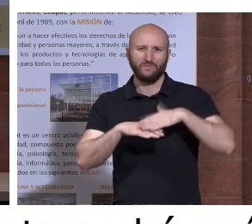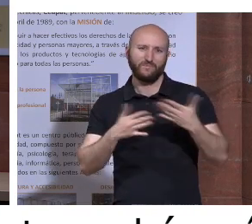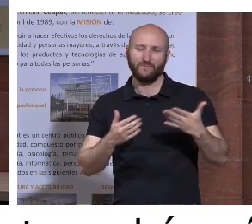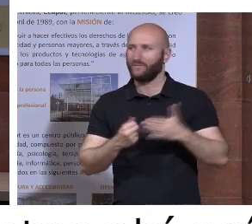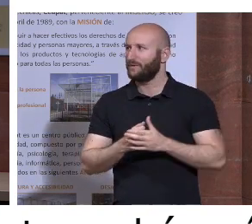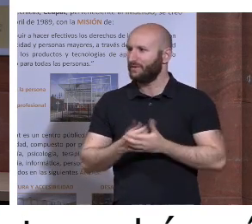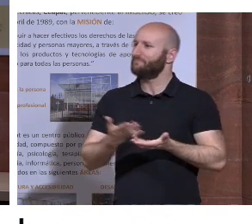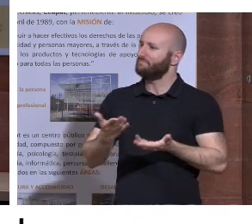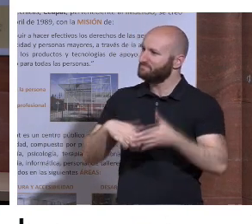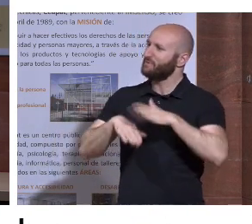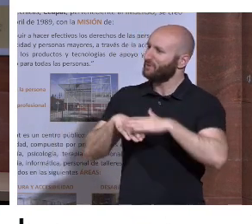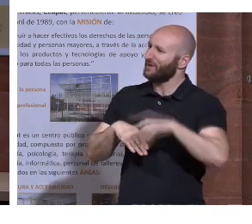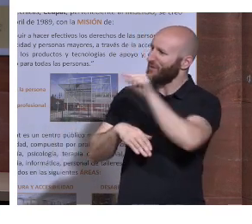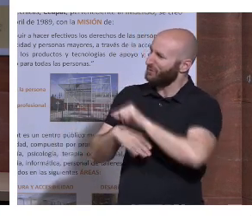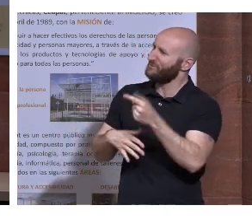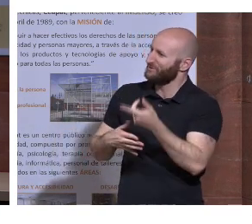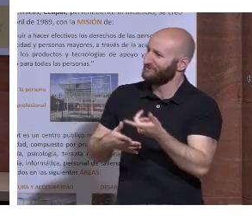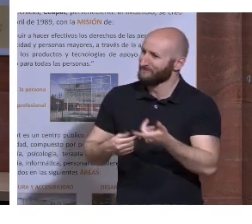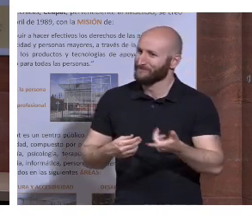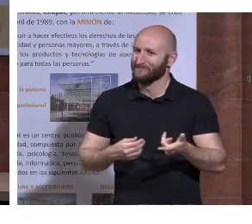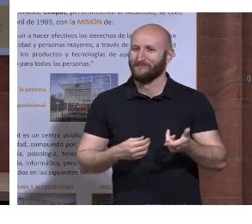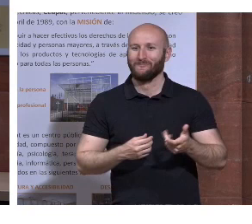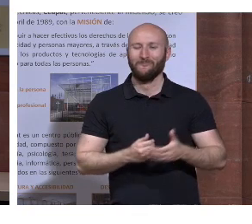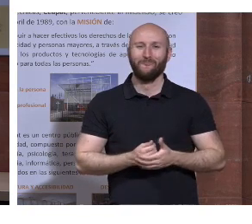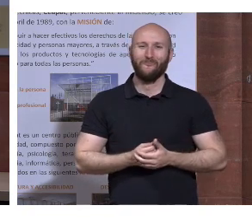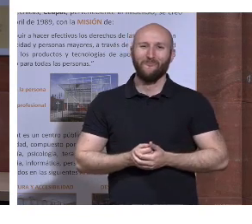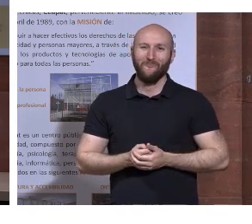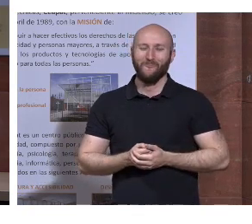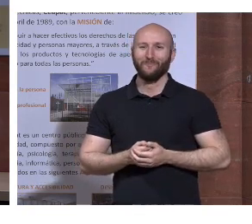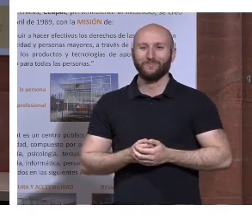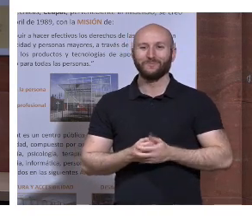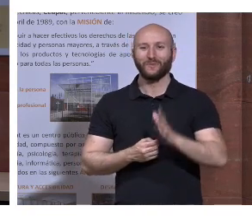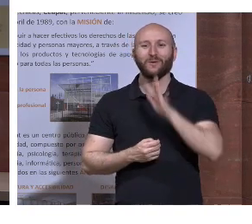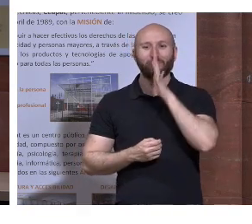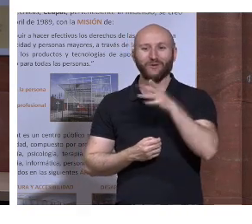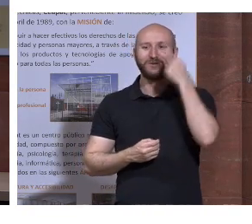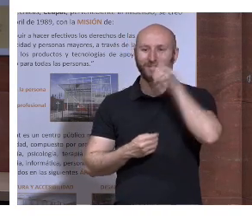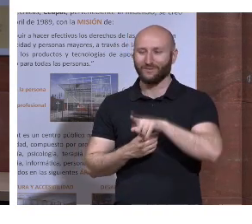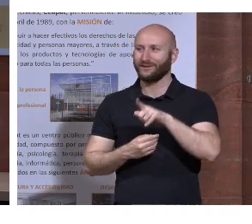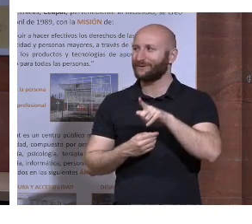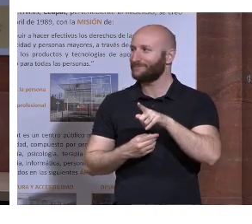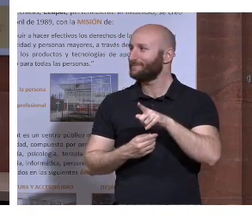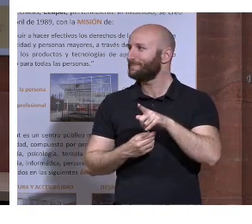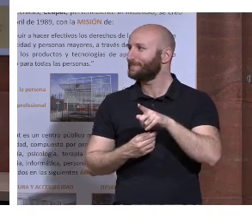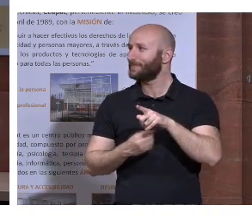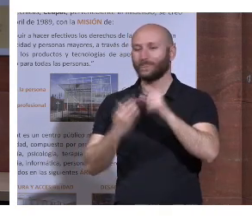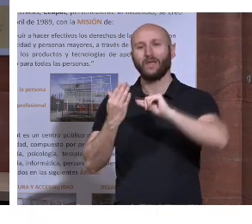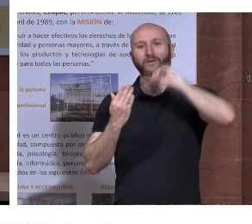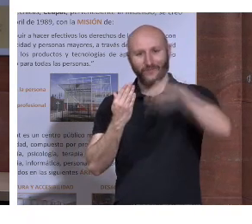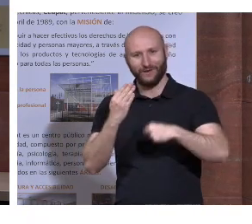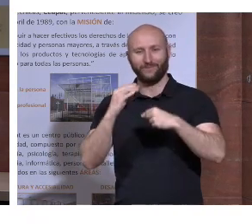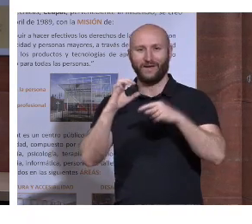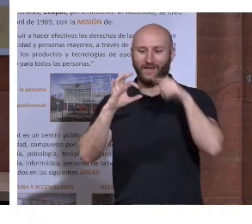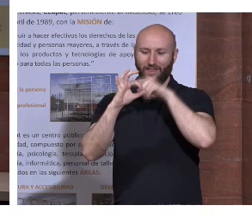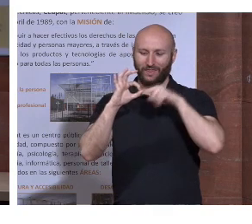¿Y por qué hay un círculo? Muy bien. Porque hay que firmar también. Así que firma tú ahí,